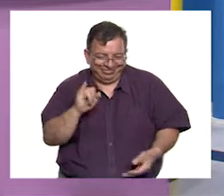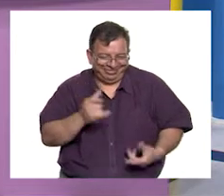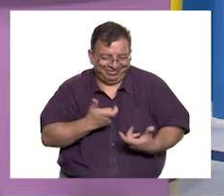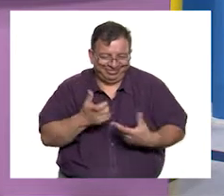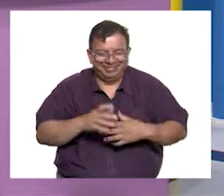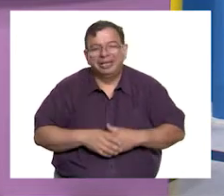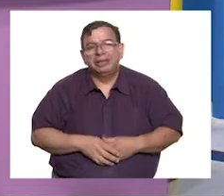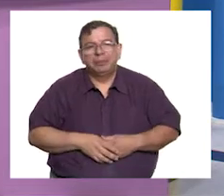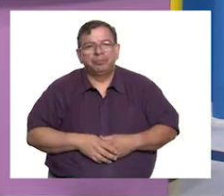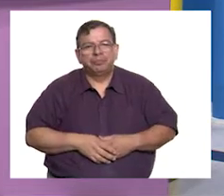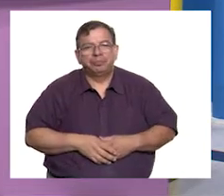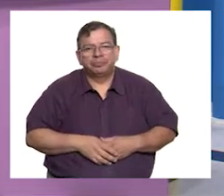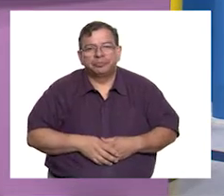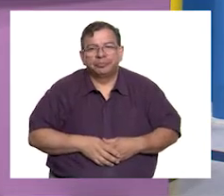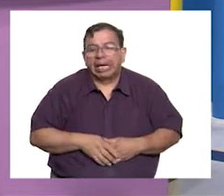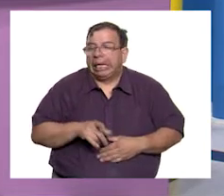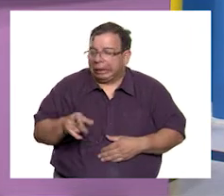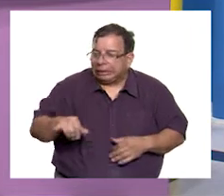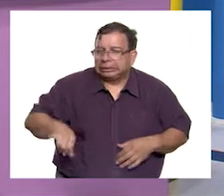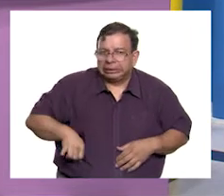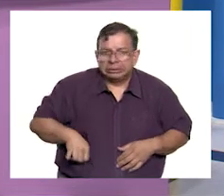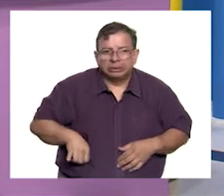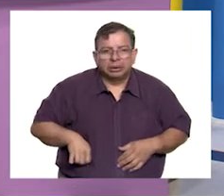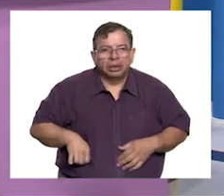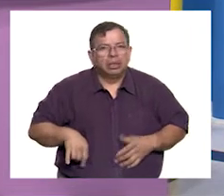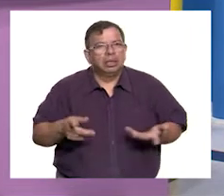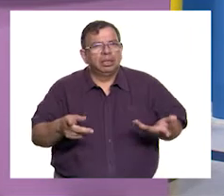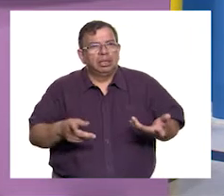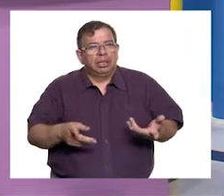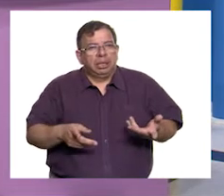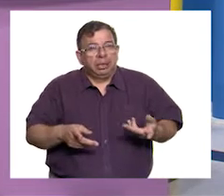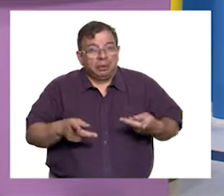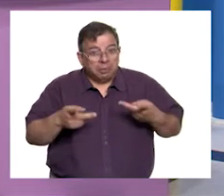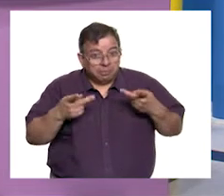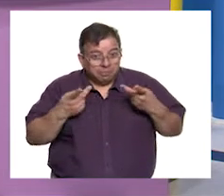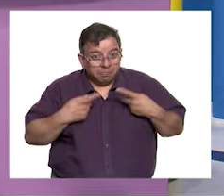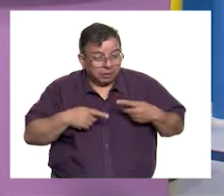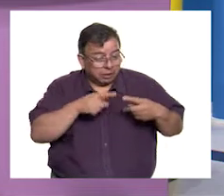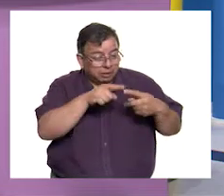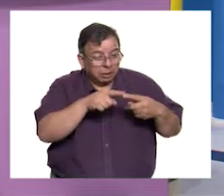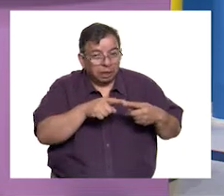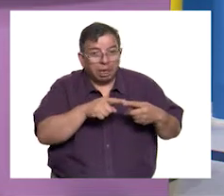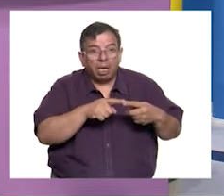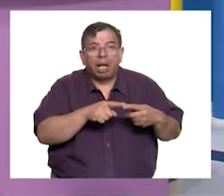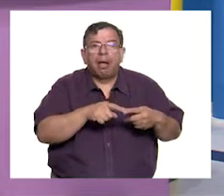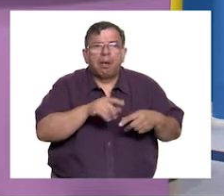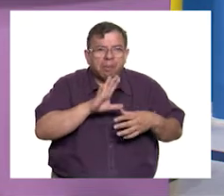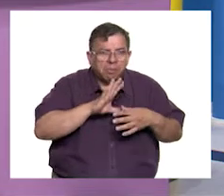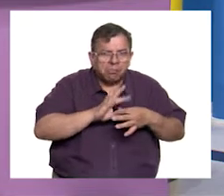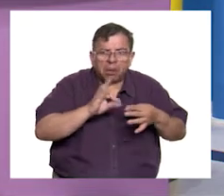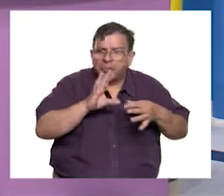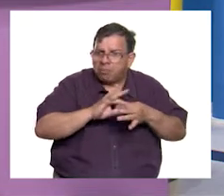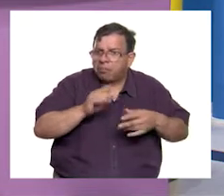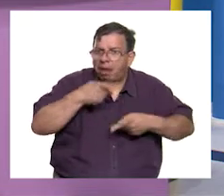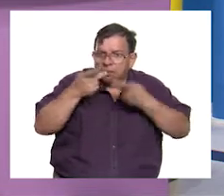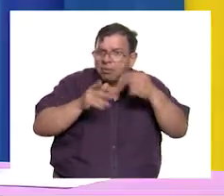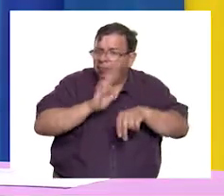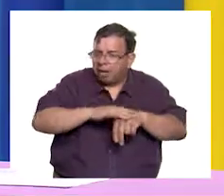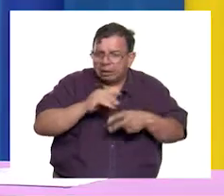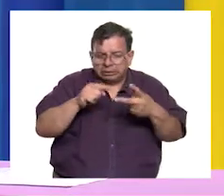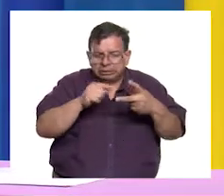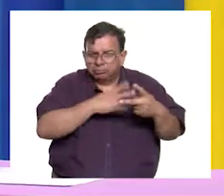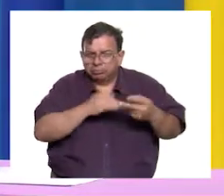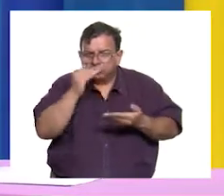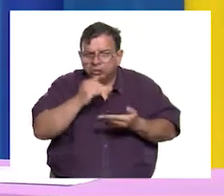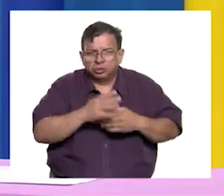Es interesante la idea de Ton porque incluso el personaje de la hija mayor tiene más diálogo que la hija menor. Y bueno, para